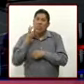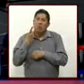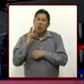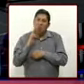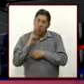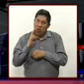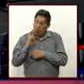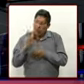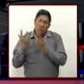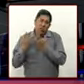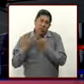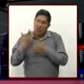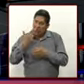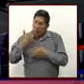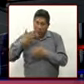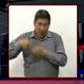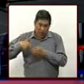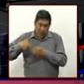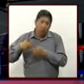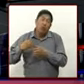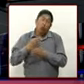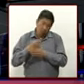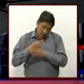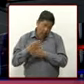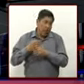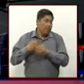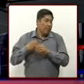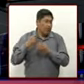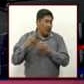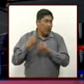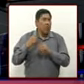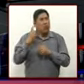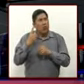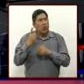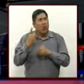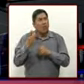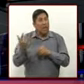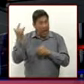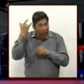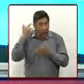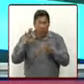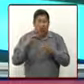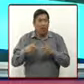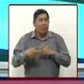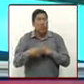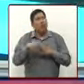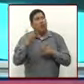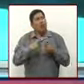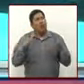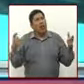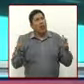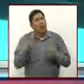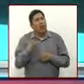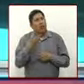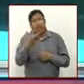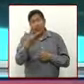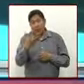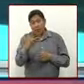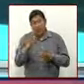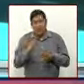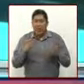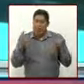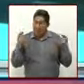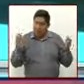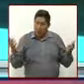dólares año de ahorro, se va a entregar otra acá en el Alto, y tenemos la grande de biodiesel y con eso se pretende cubrir